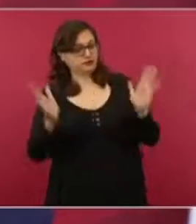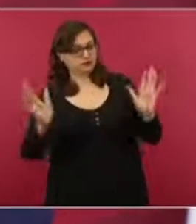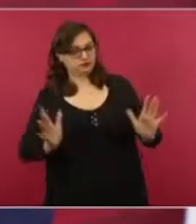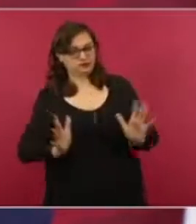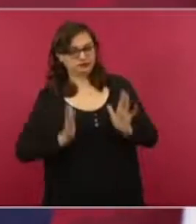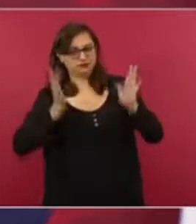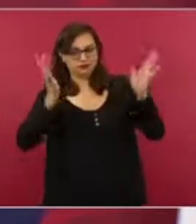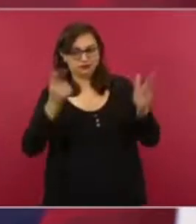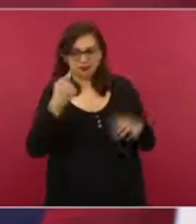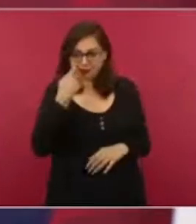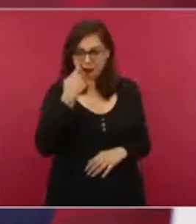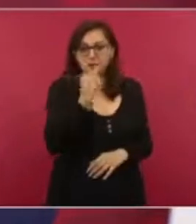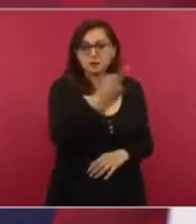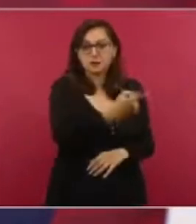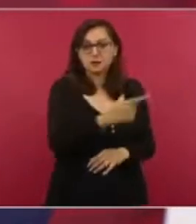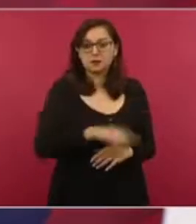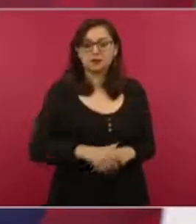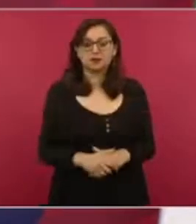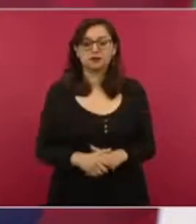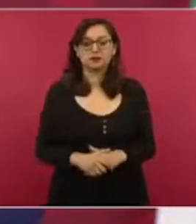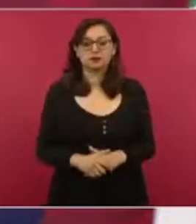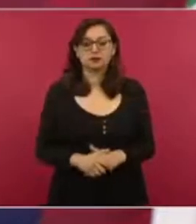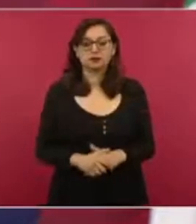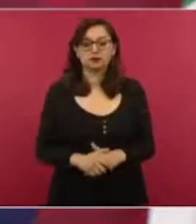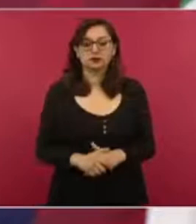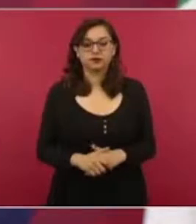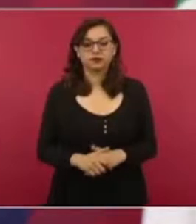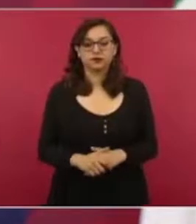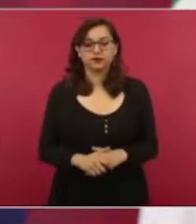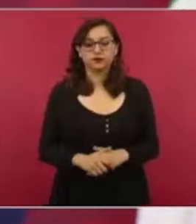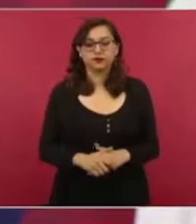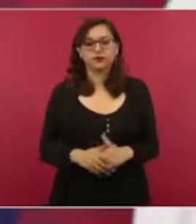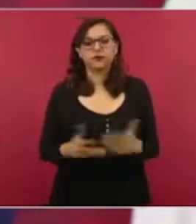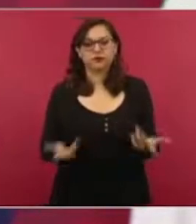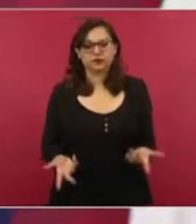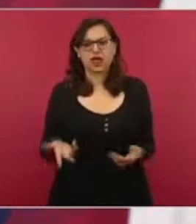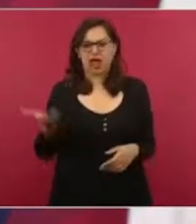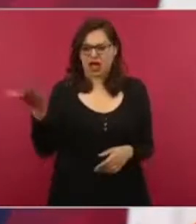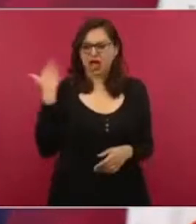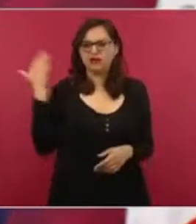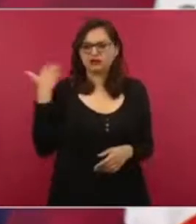que le cambiaba sus bienes por los míos.